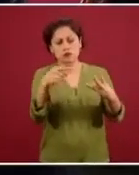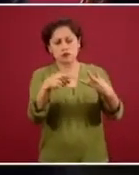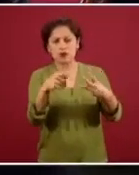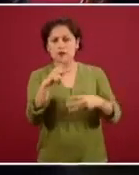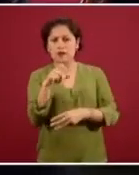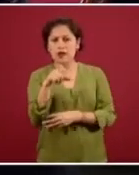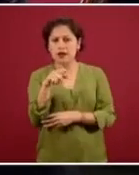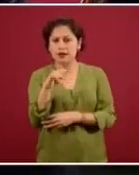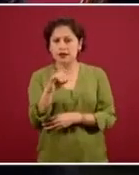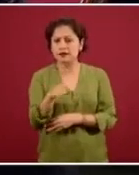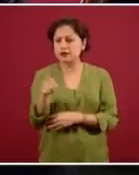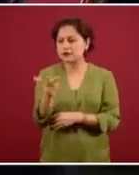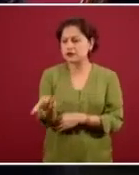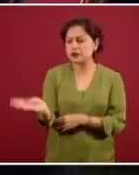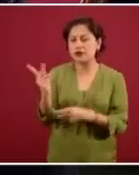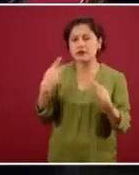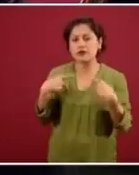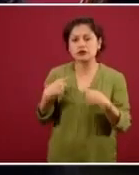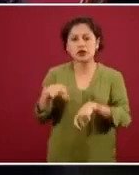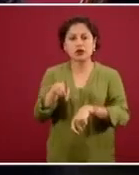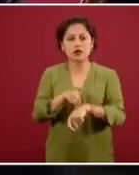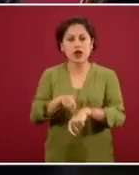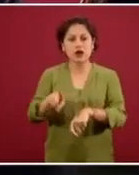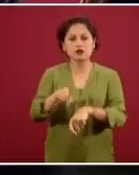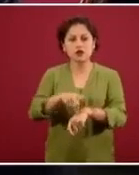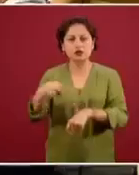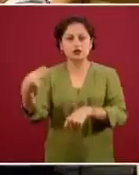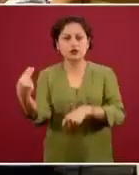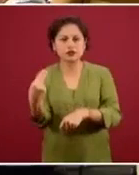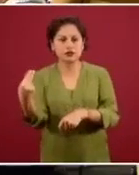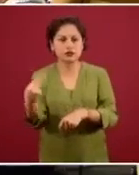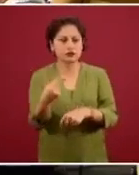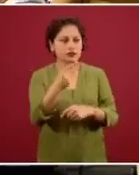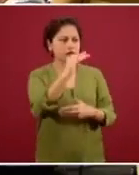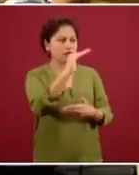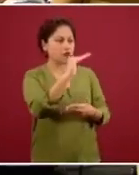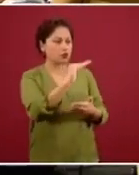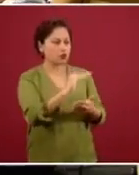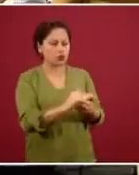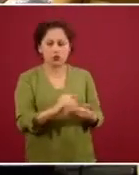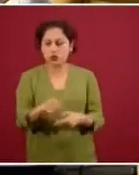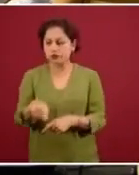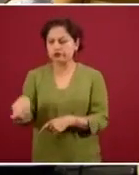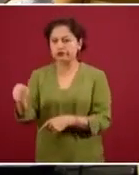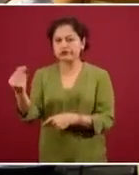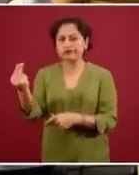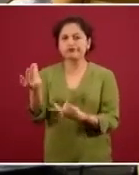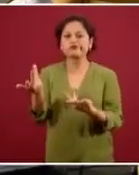diario. ¿Cuánto tiempo? Lo que sea necesario. La siguiente, por favor.